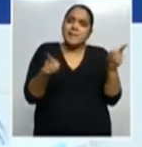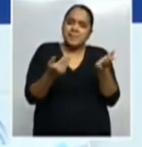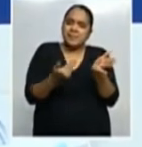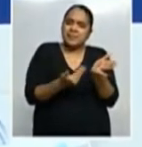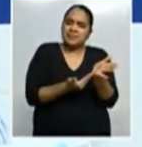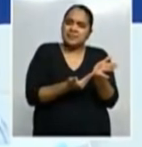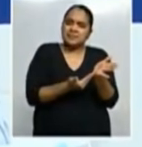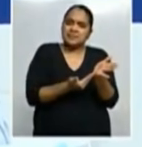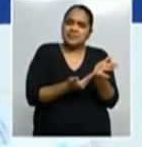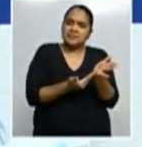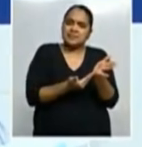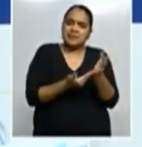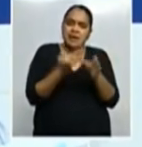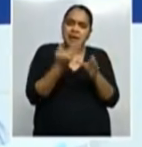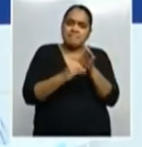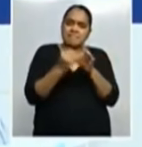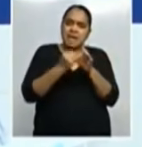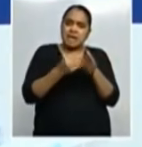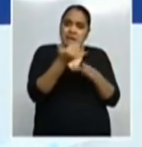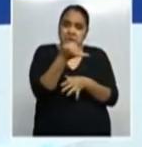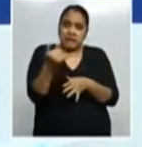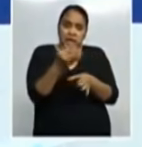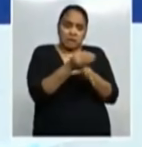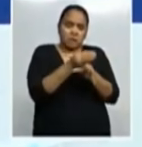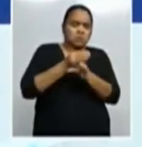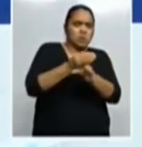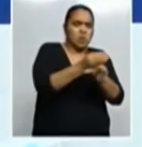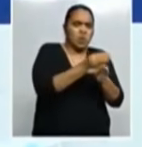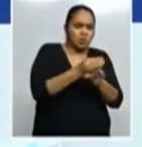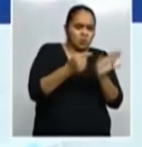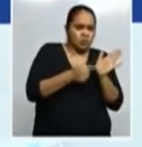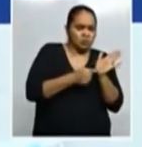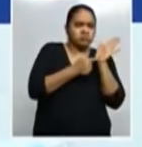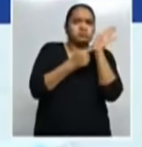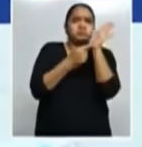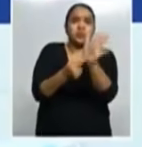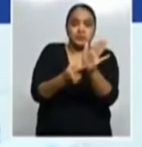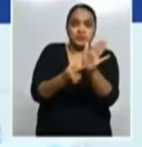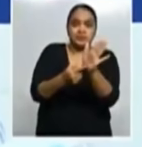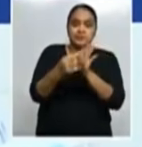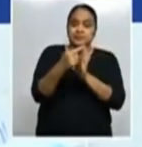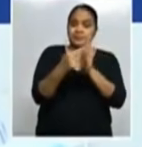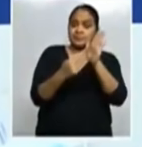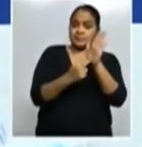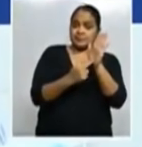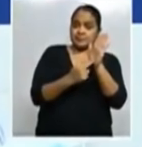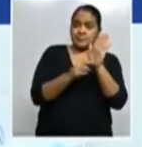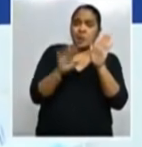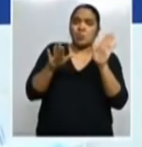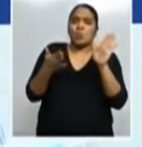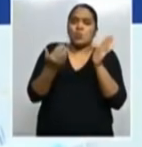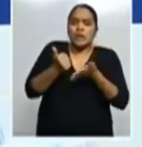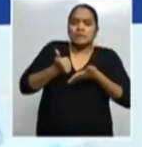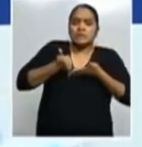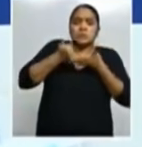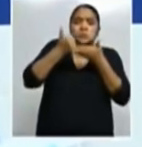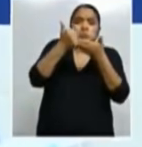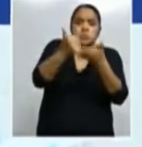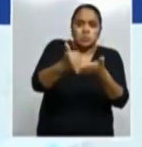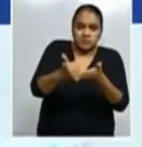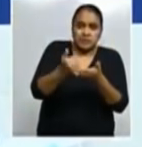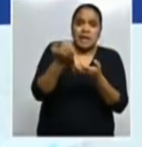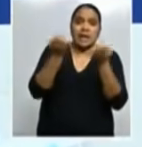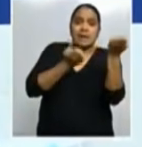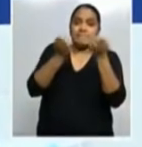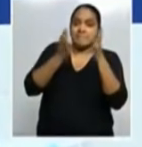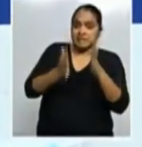emitió en inicios de marzo, cuando empezó la pandemia, algunos mecanismos de alivio que han estado pensados